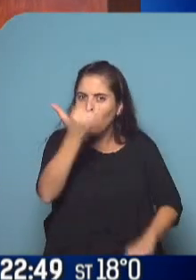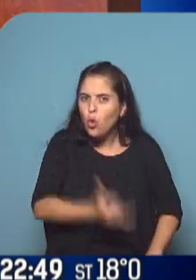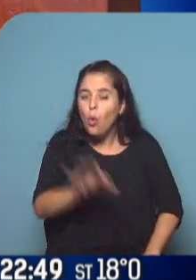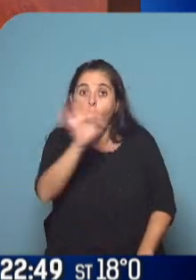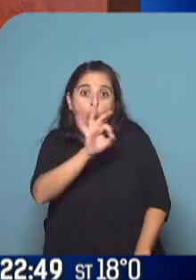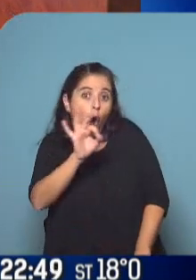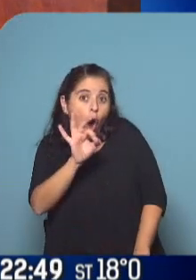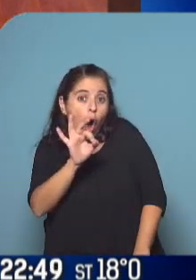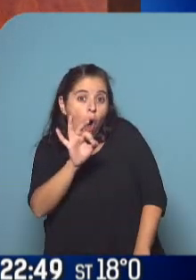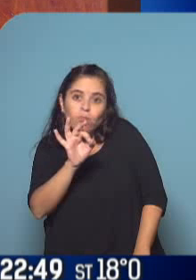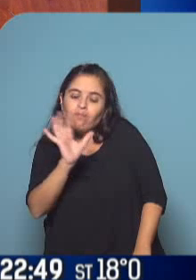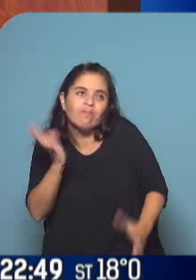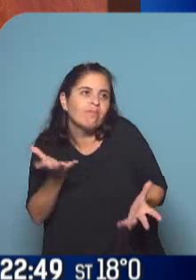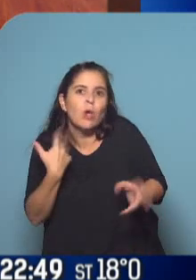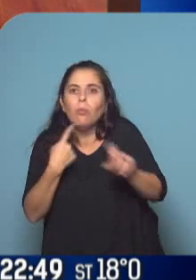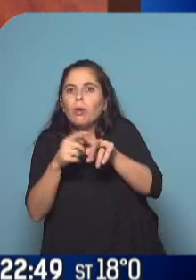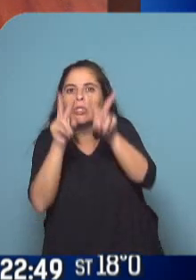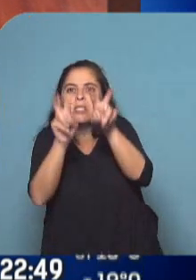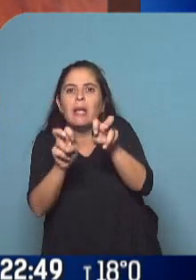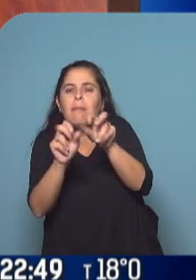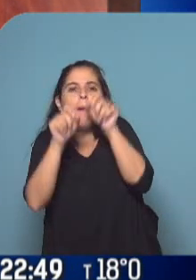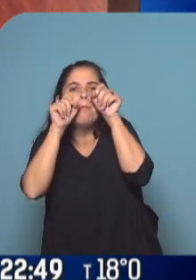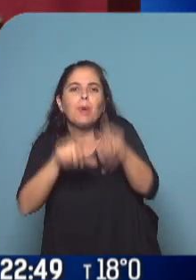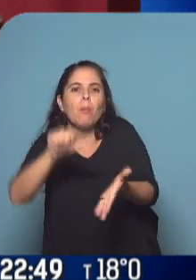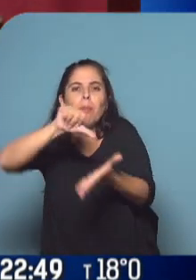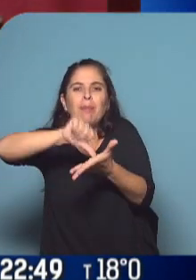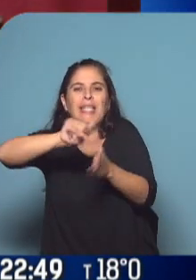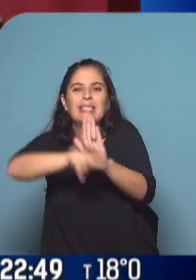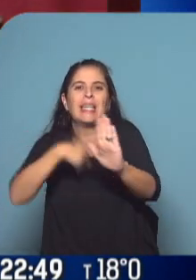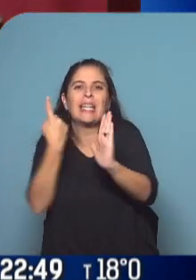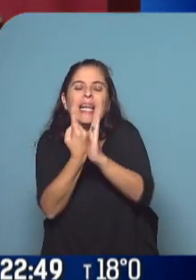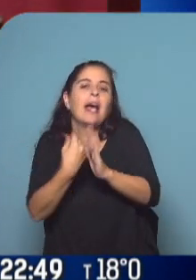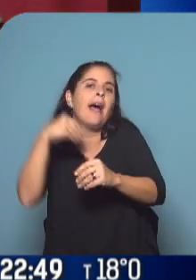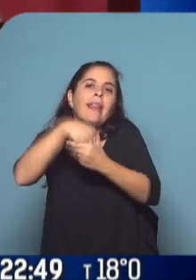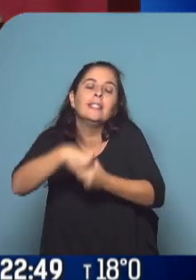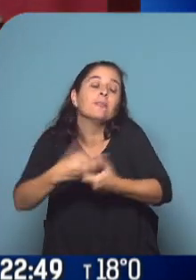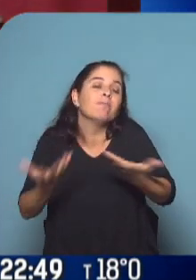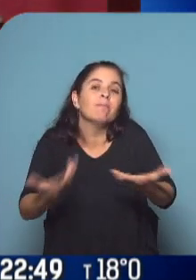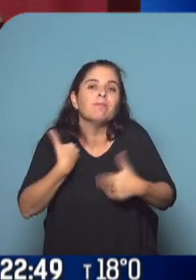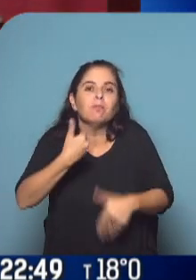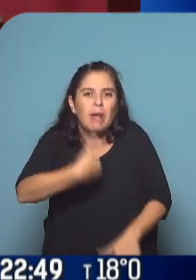propias de Sri Lanka y que reaparecen aquí bajo este formato. Eso lo sabremos más adelante. Lo cierto